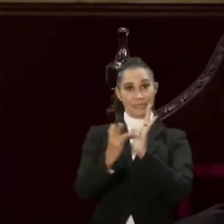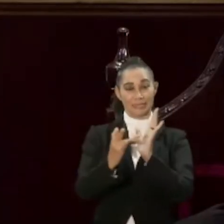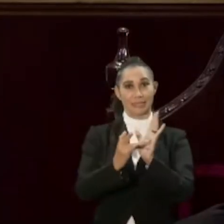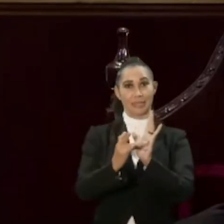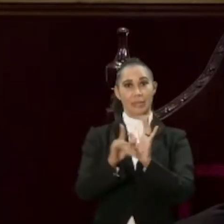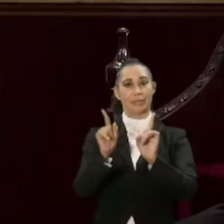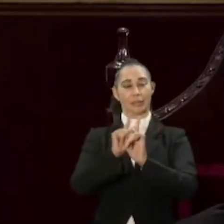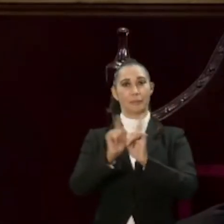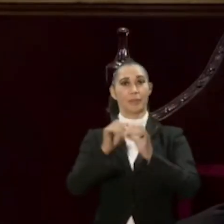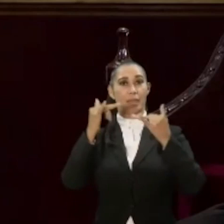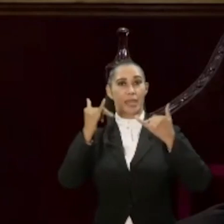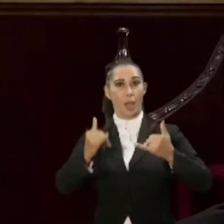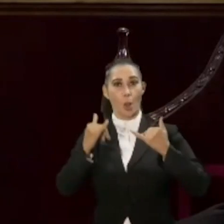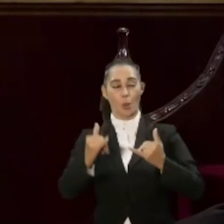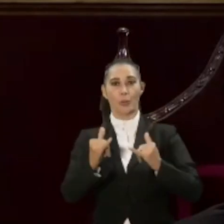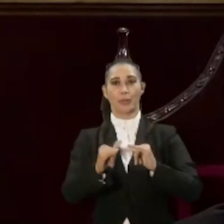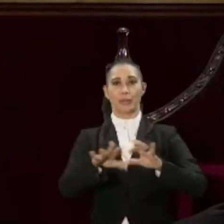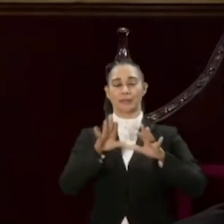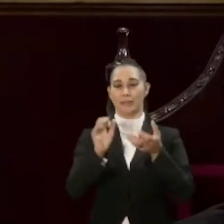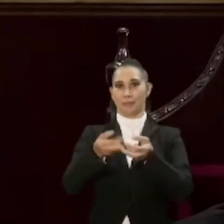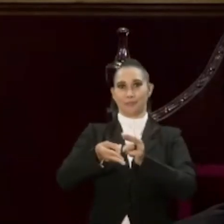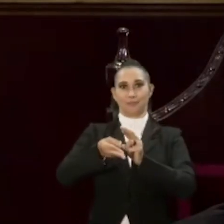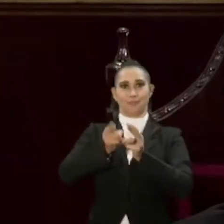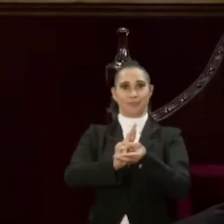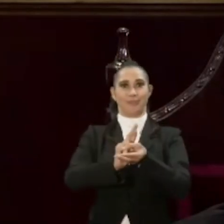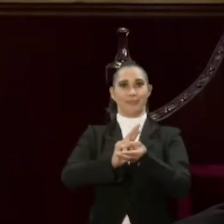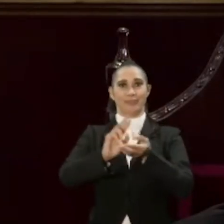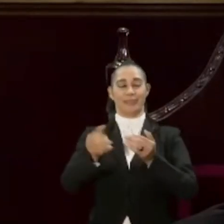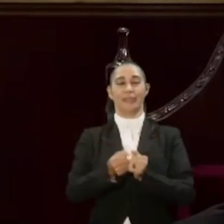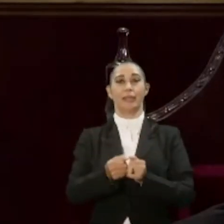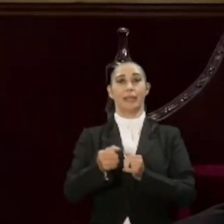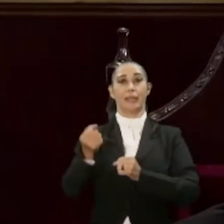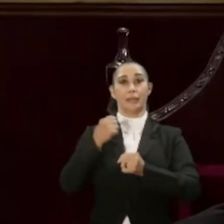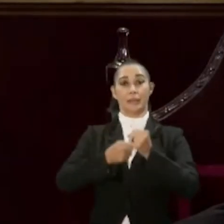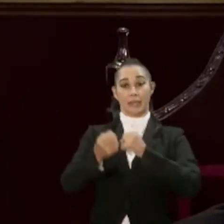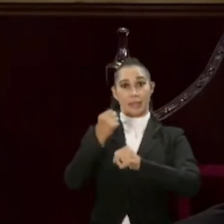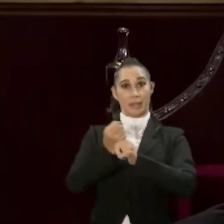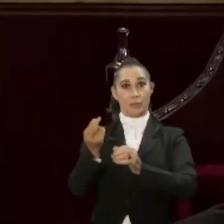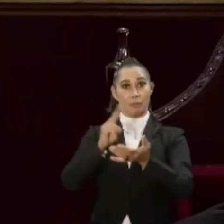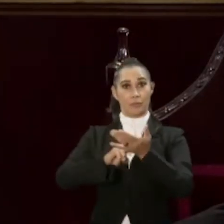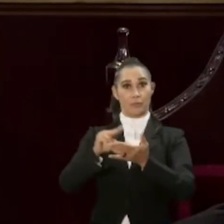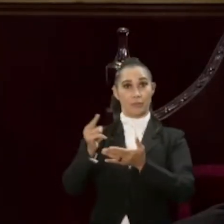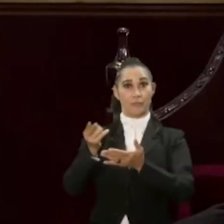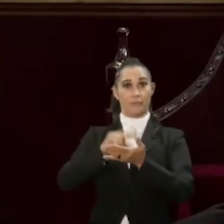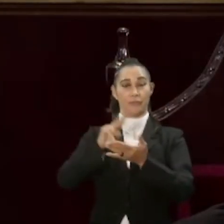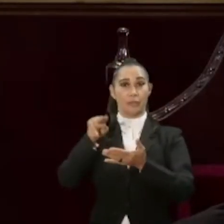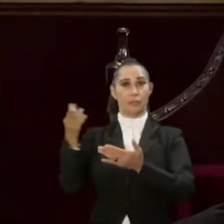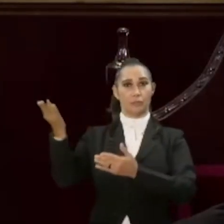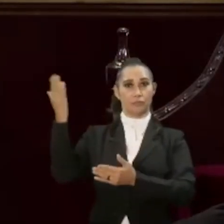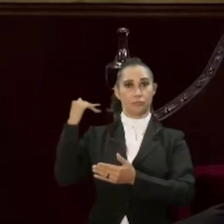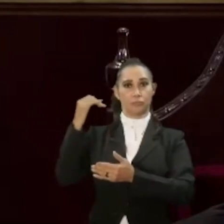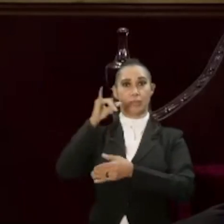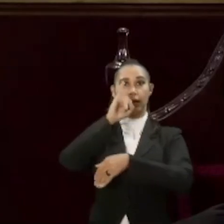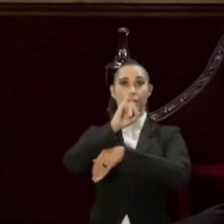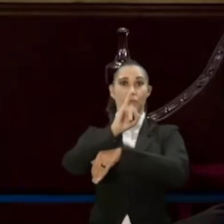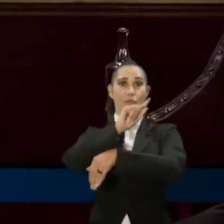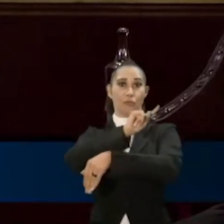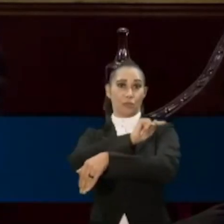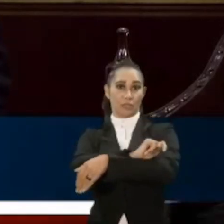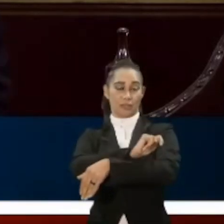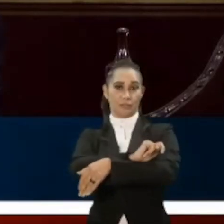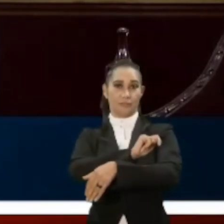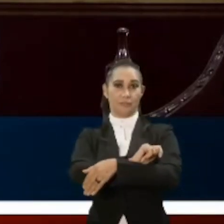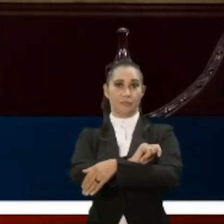que está viviendo una verdadera revolución. El pasado 2022, el Infotep pasó de